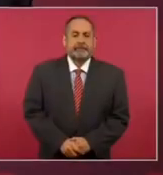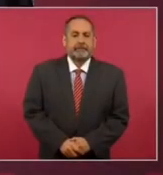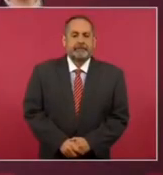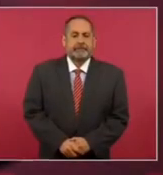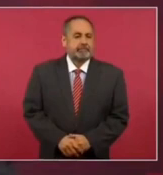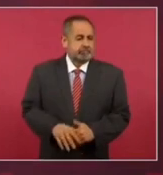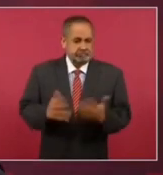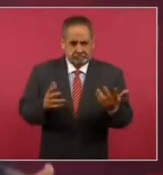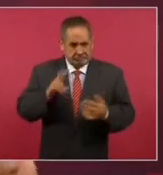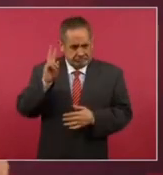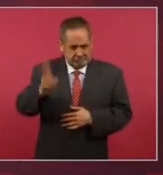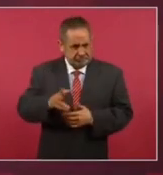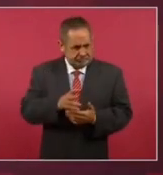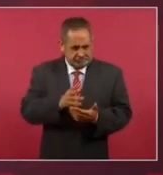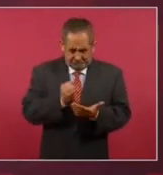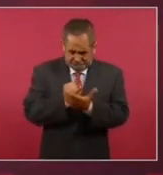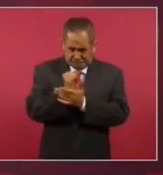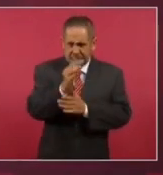vamos a definirnos